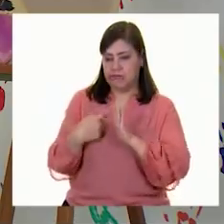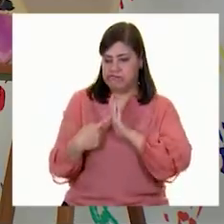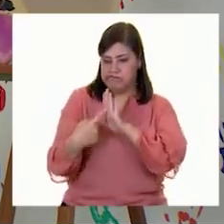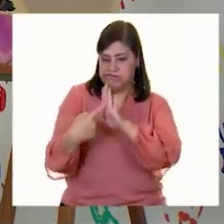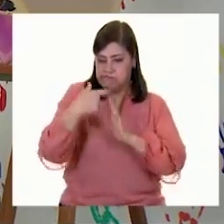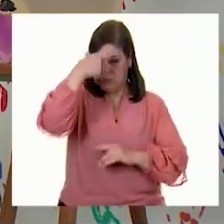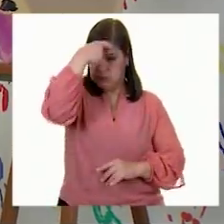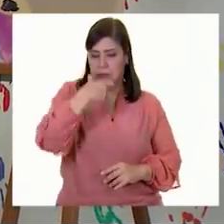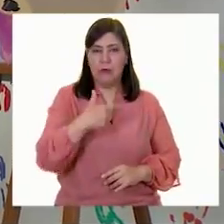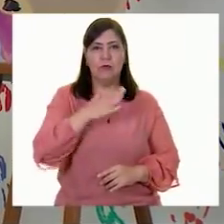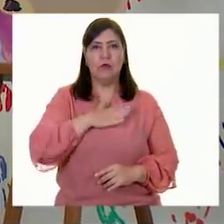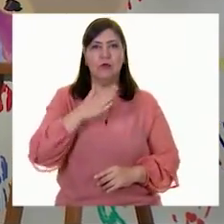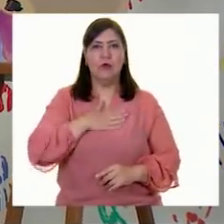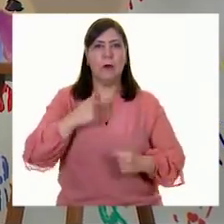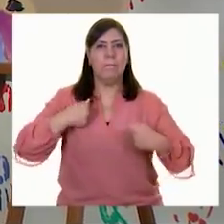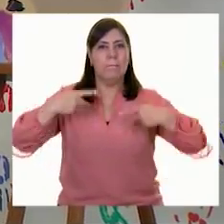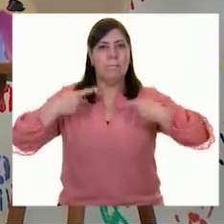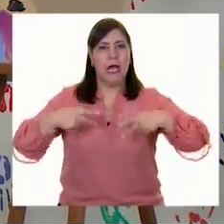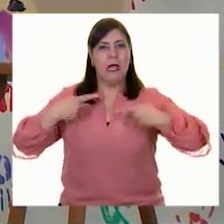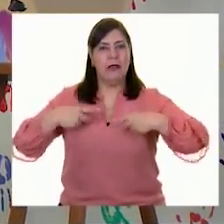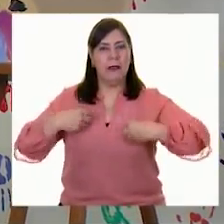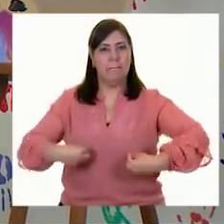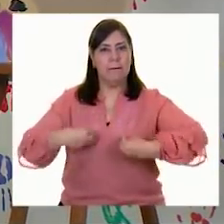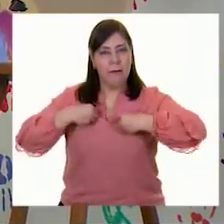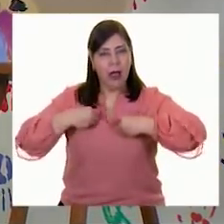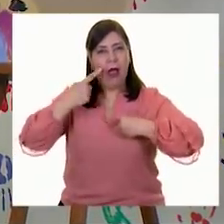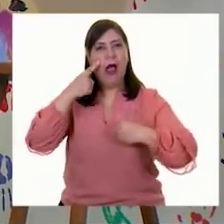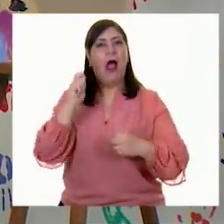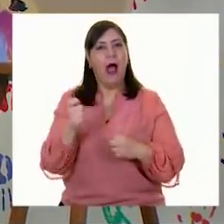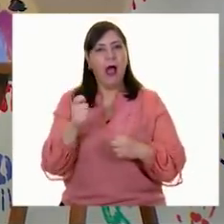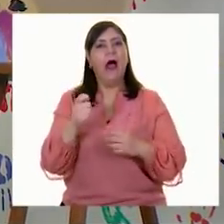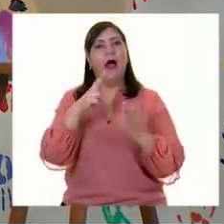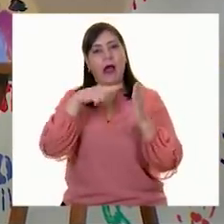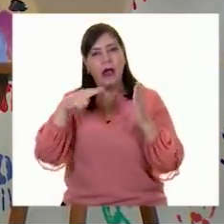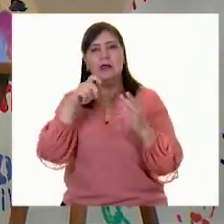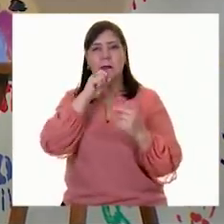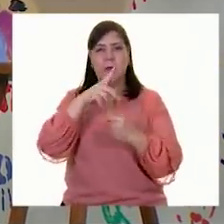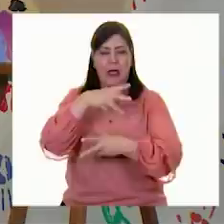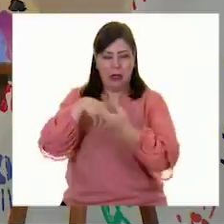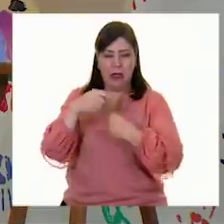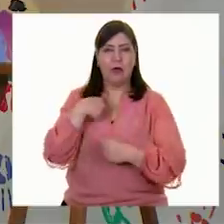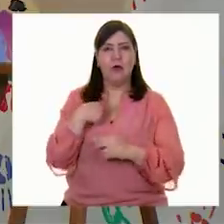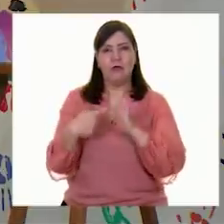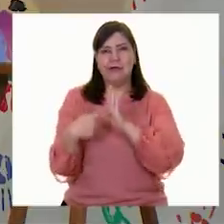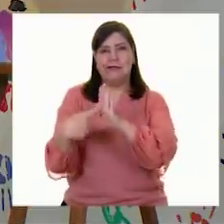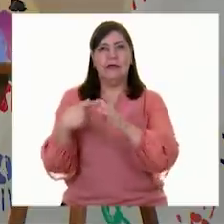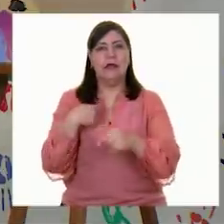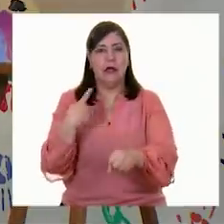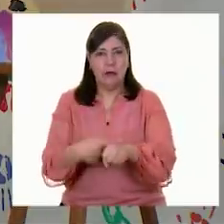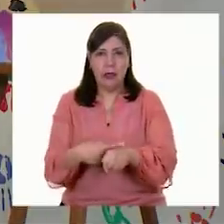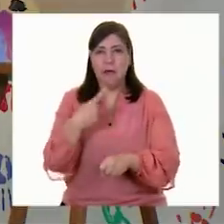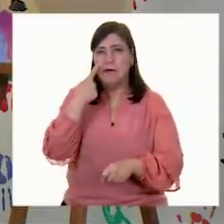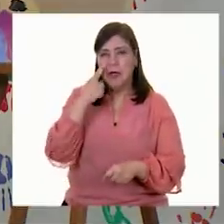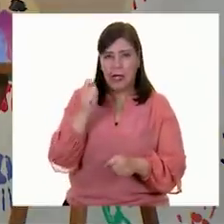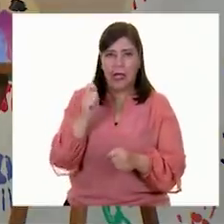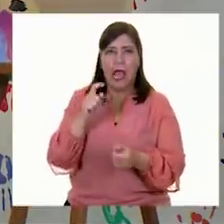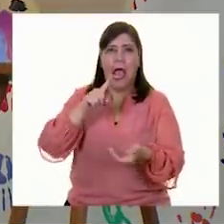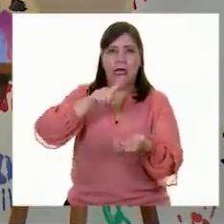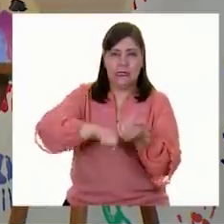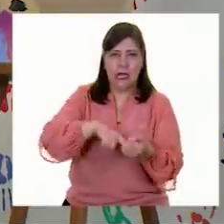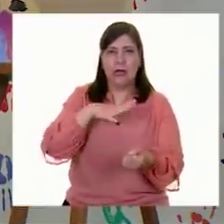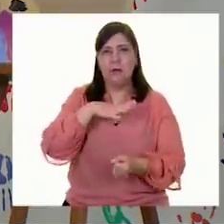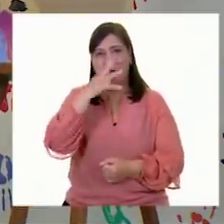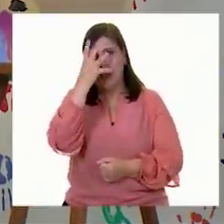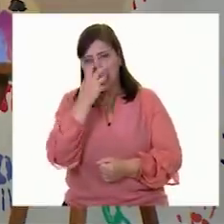ellas refleja aspectos de su vida e incluso sus enfermedades. Es imposible no notar la tristeza en